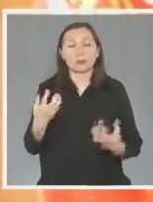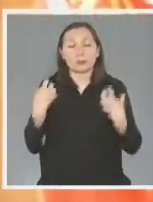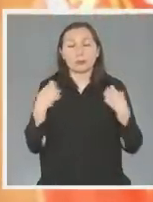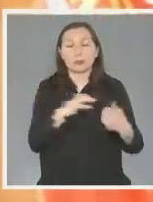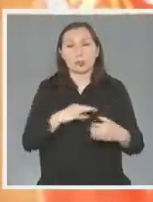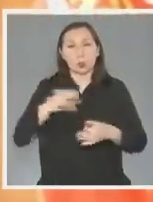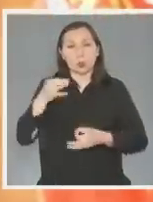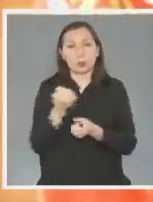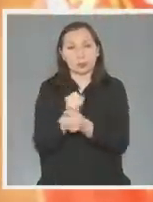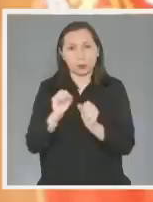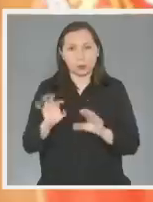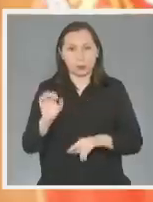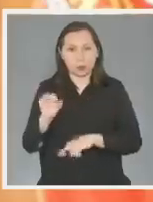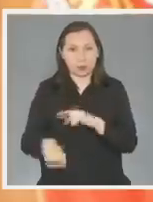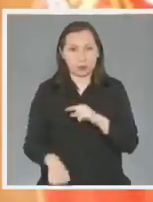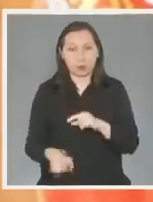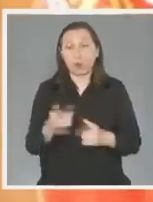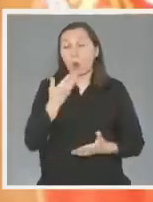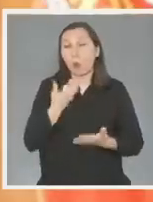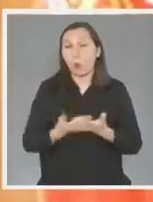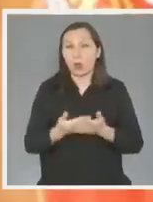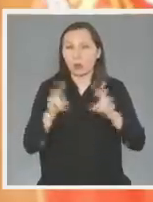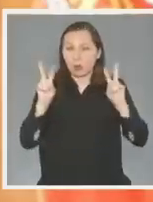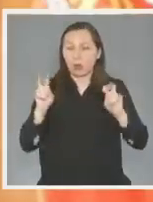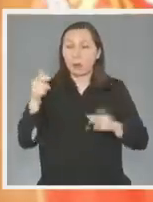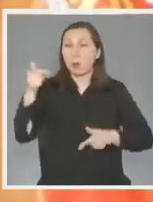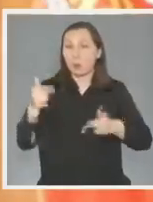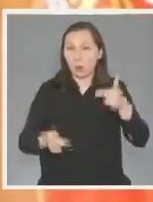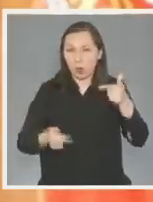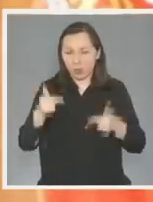Cuando en política